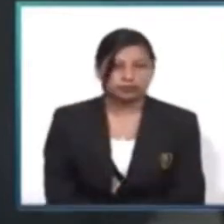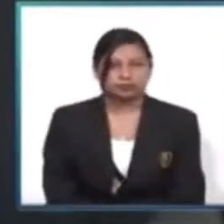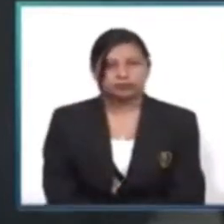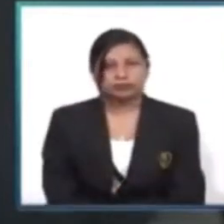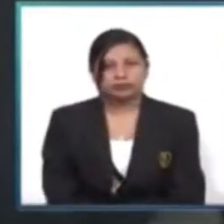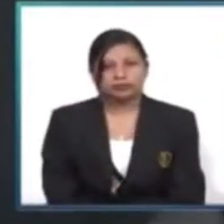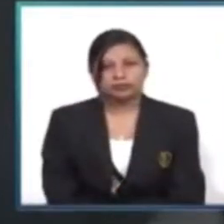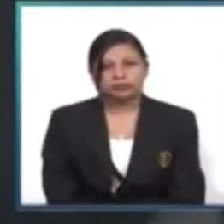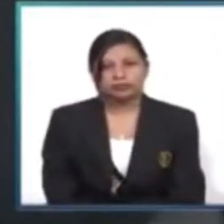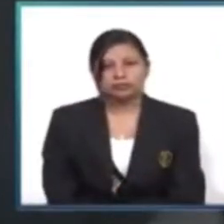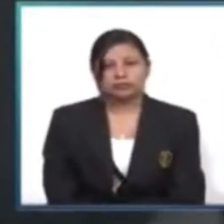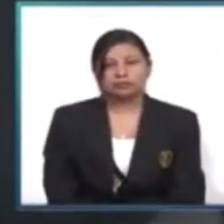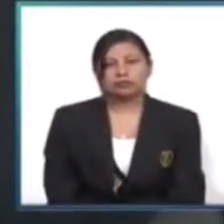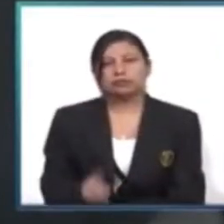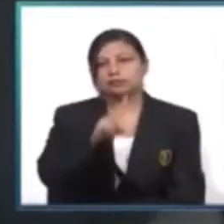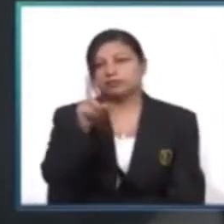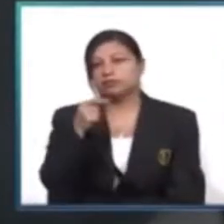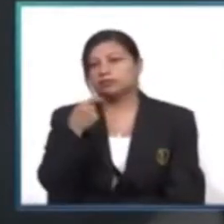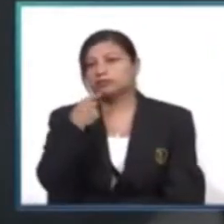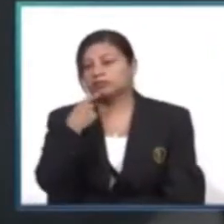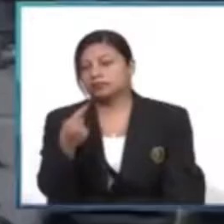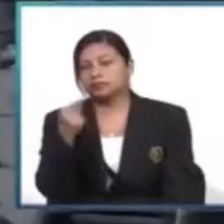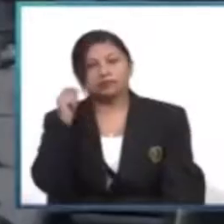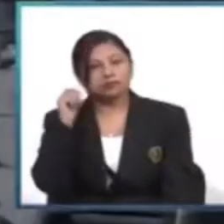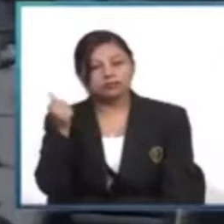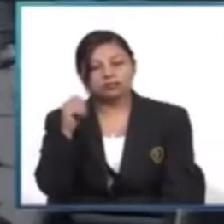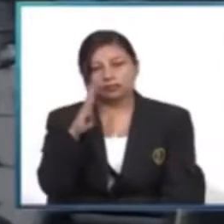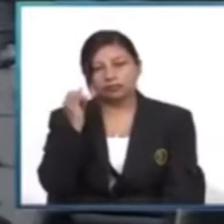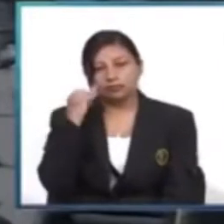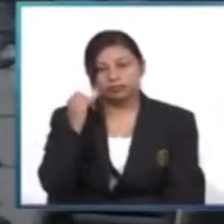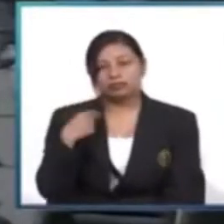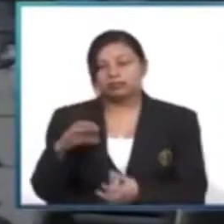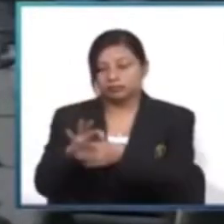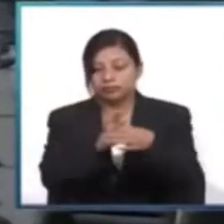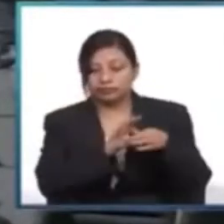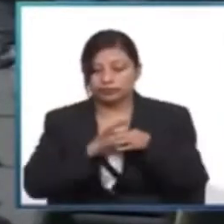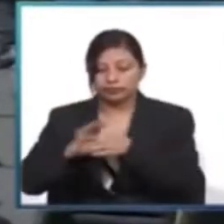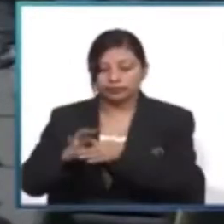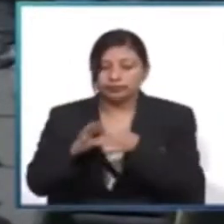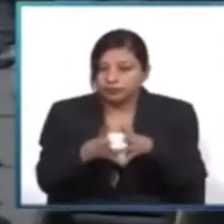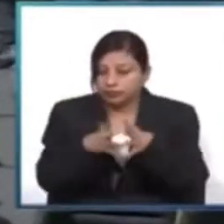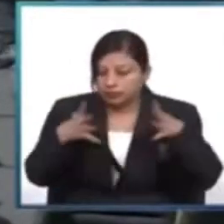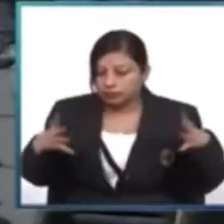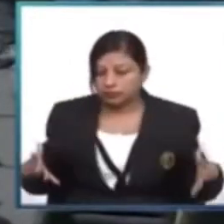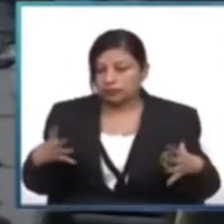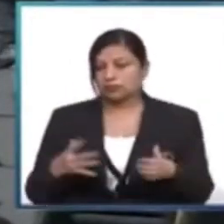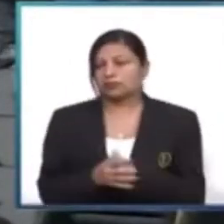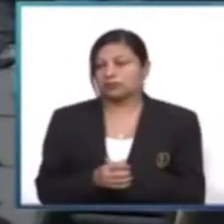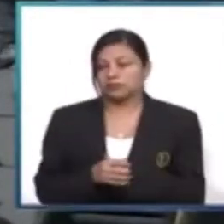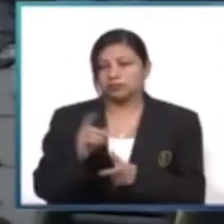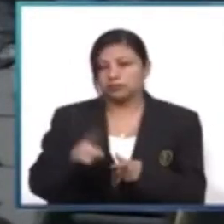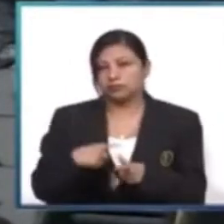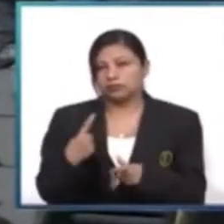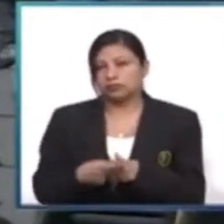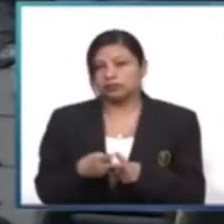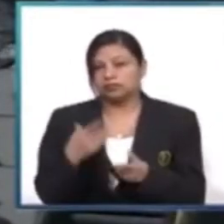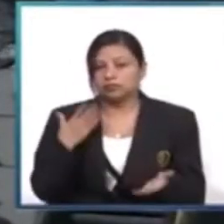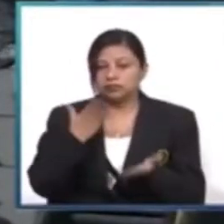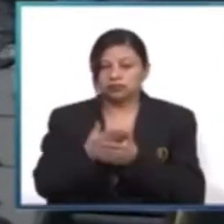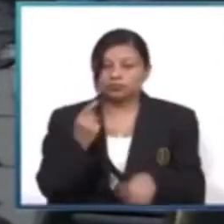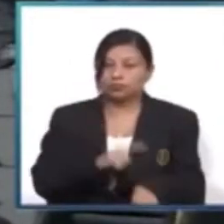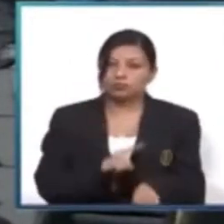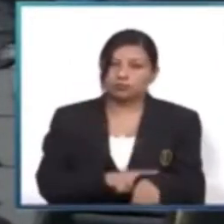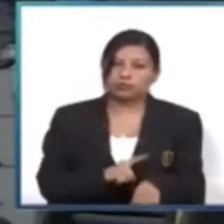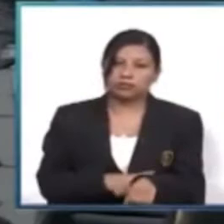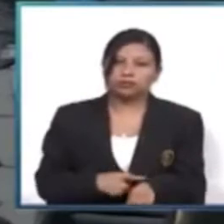Una pregunta, usted ya que mencionó Gaby, tengo entendido que es una organización pues bastante amplia en cuanto y que lleva bastante